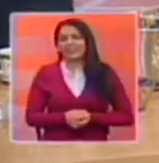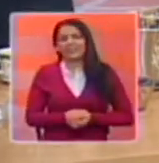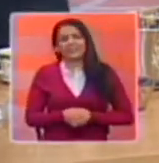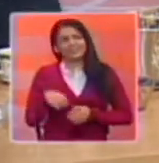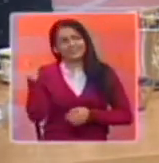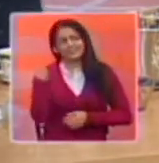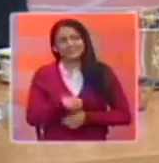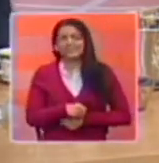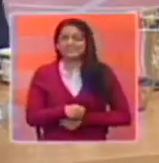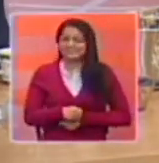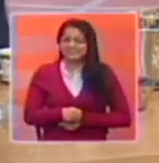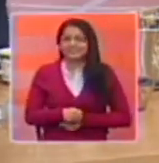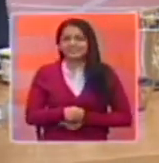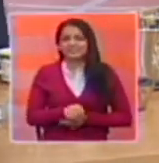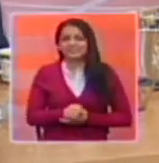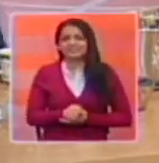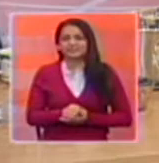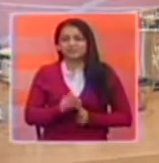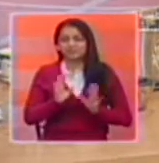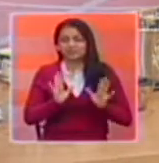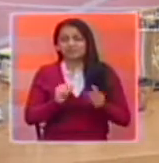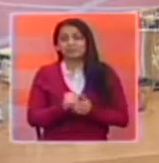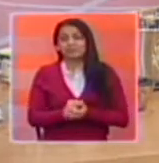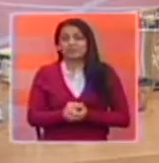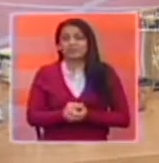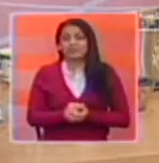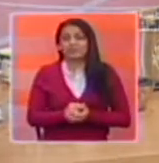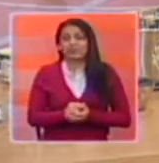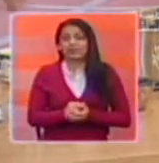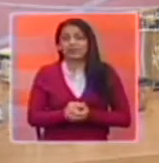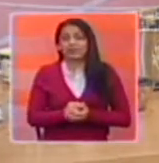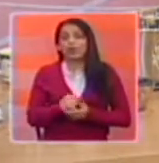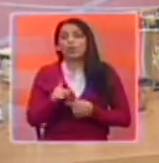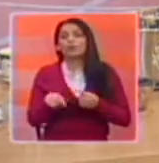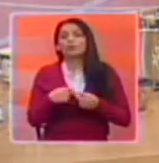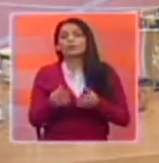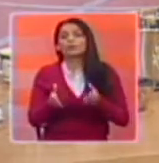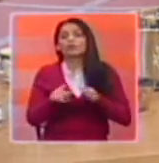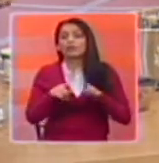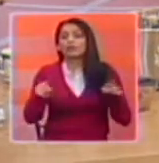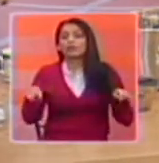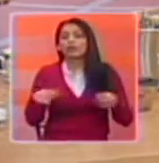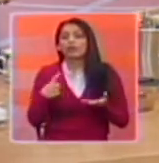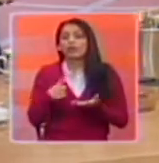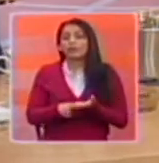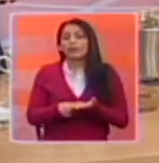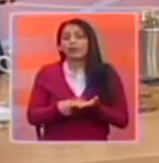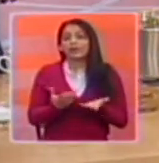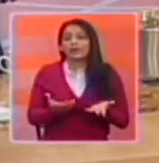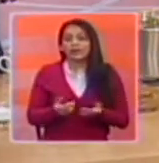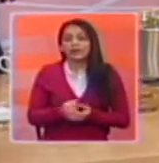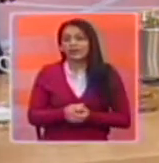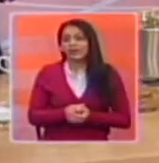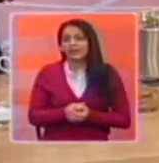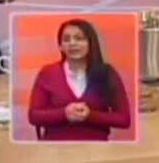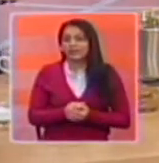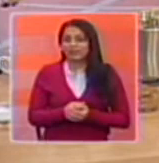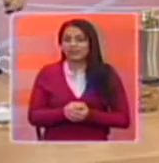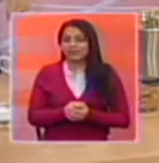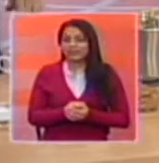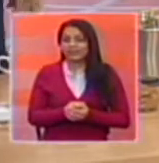que sí. Ya le dije, oye, Nilo, muy hablado está esto. ¿Cuándo me manda una cajita de camarón, pues? De repente le mando unas 4 onzas de